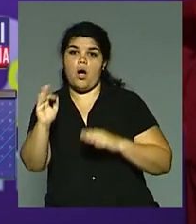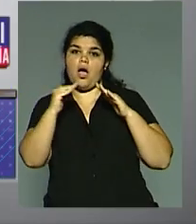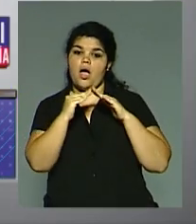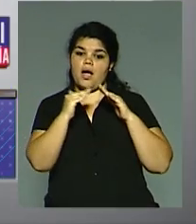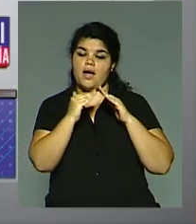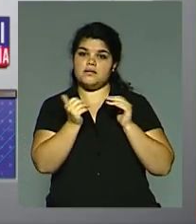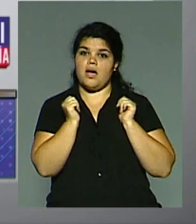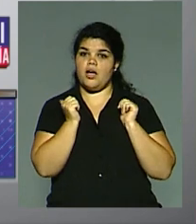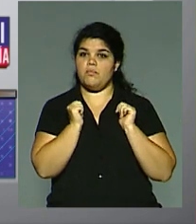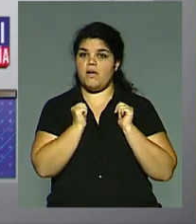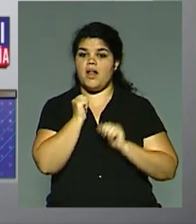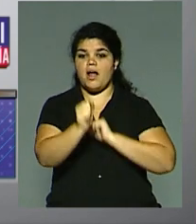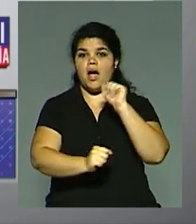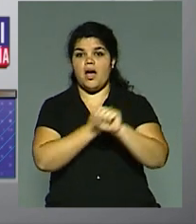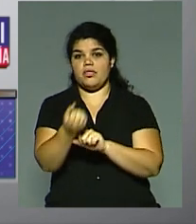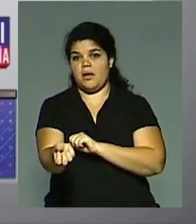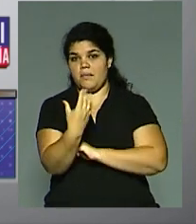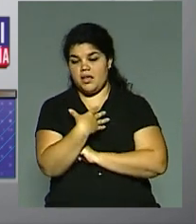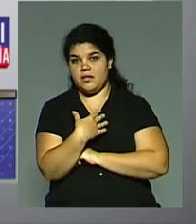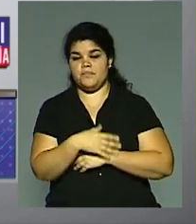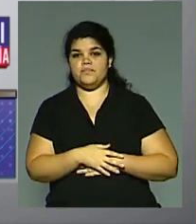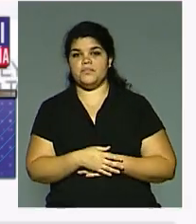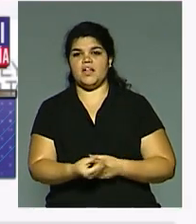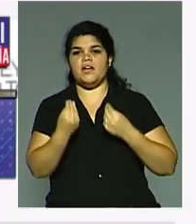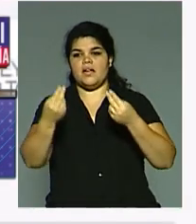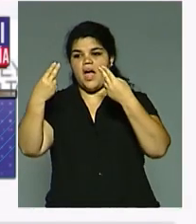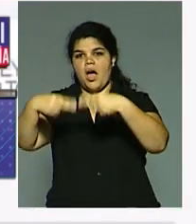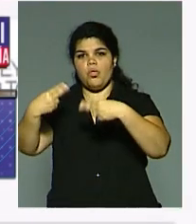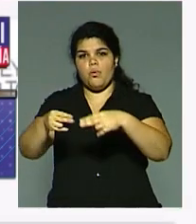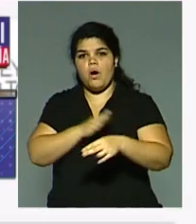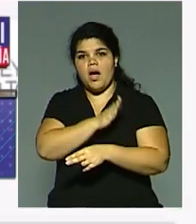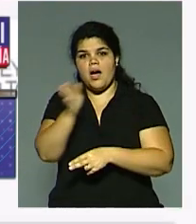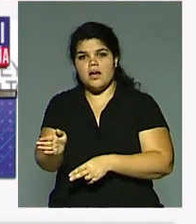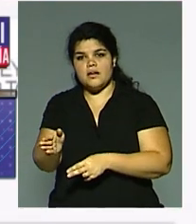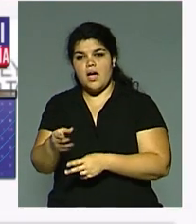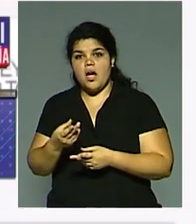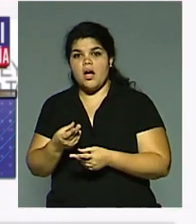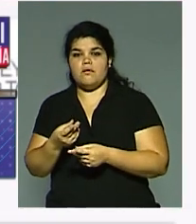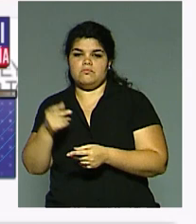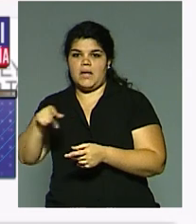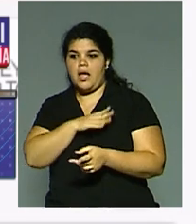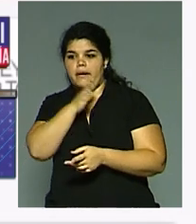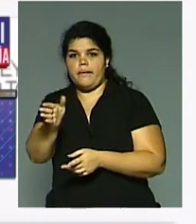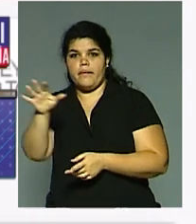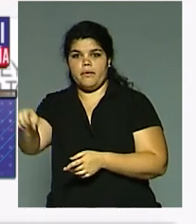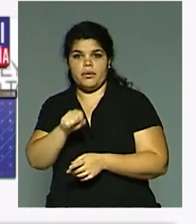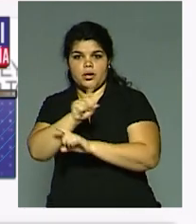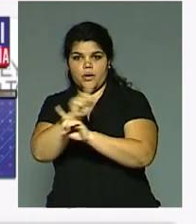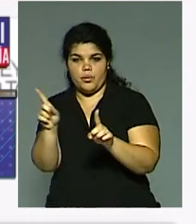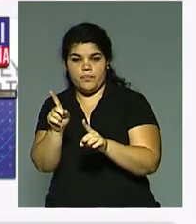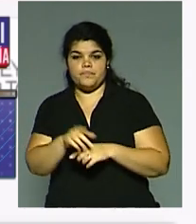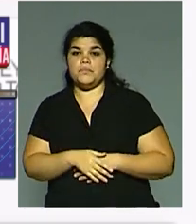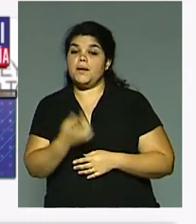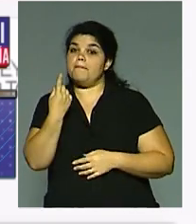pago. La idea es que no tengamos que ir a la aduana a ir a retirar los pagos. Pero tengan en cuenta que la